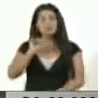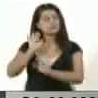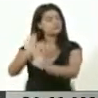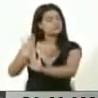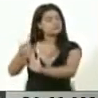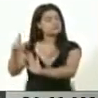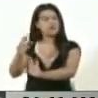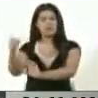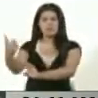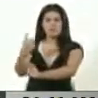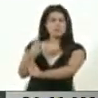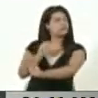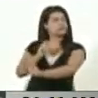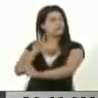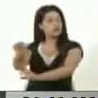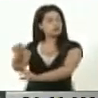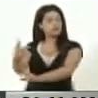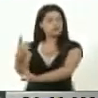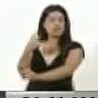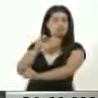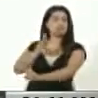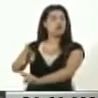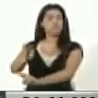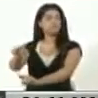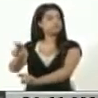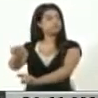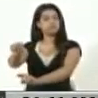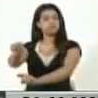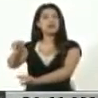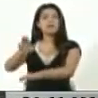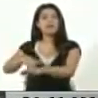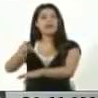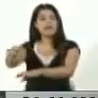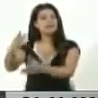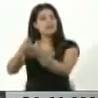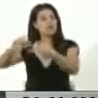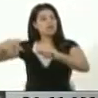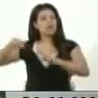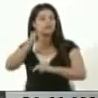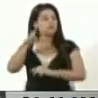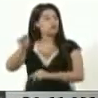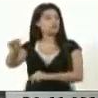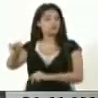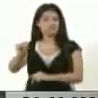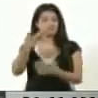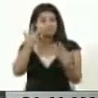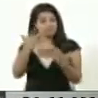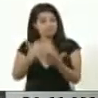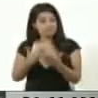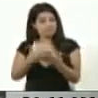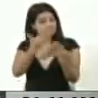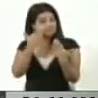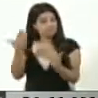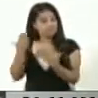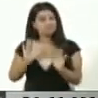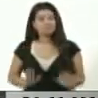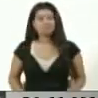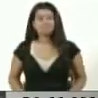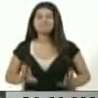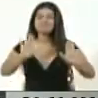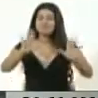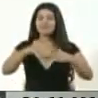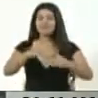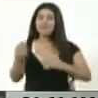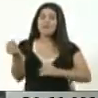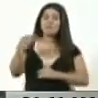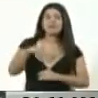Pero sobre este tema que ha sido importante e interesante durante los últimos días en nuestro país, ya se encuentra en el estudio nuestra invitada del día de hoy,